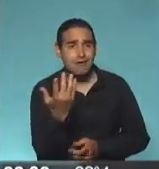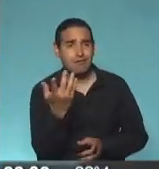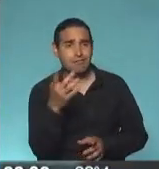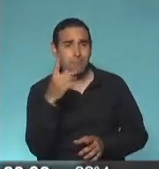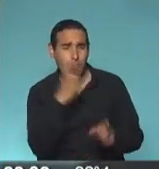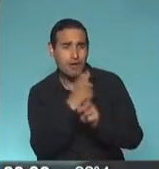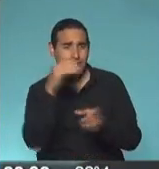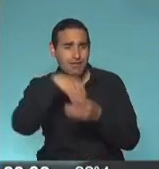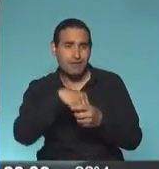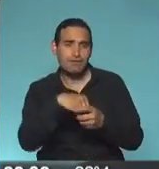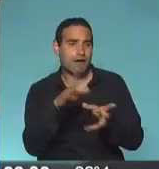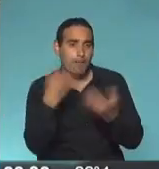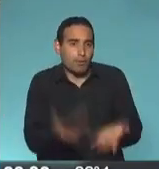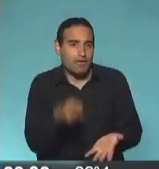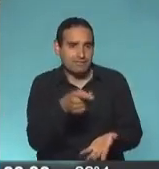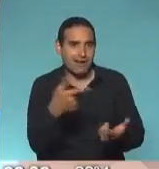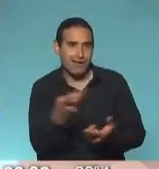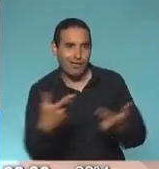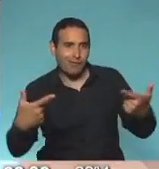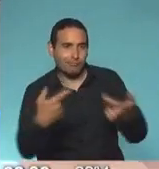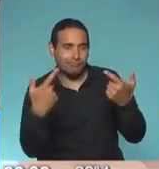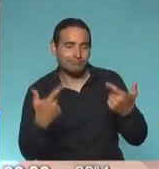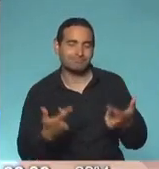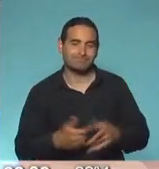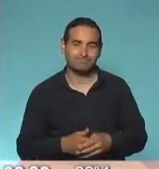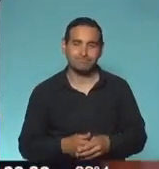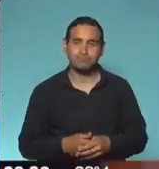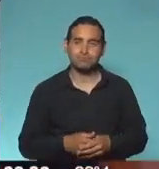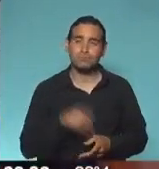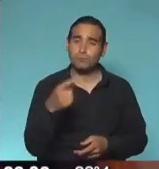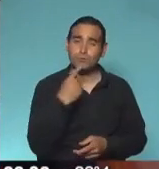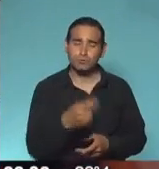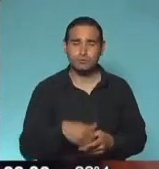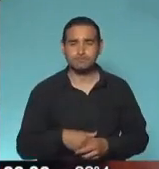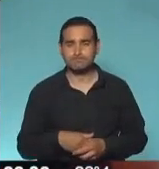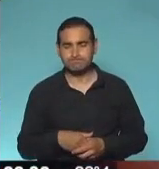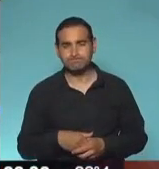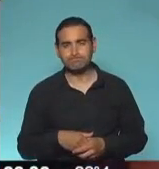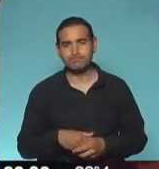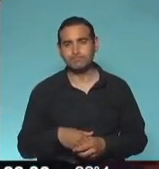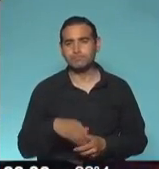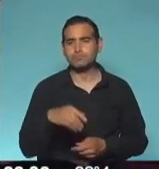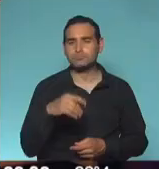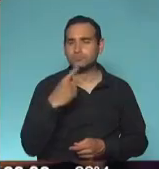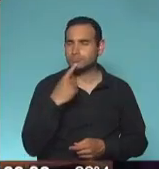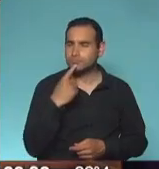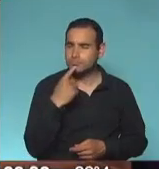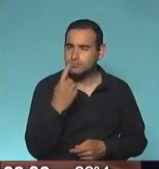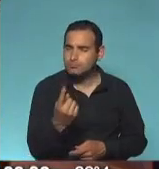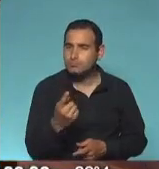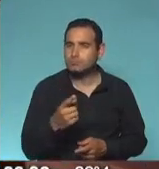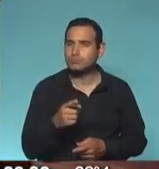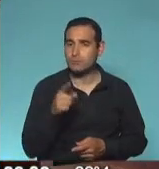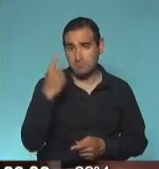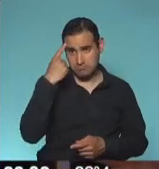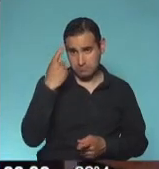conflicto sirio lo va a utilizar para luchar uno contra otro. Natalia, ¿querés preguntar? Sí, quiero saber si